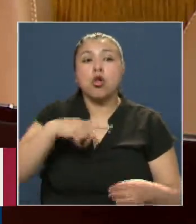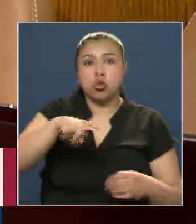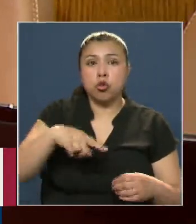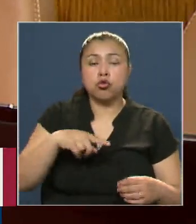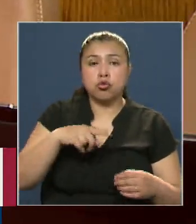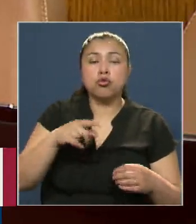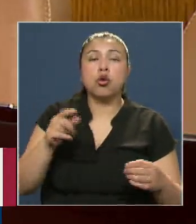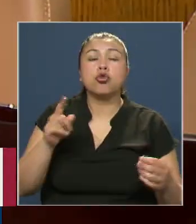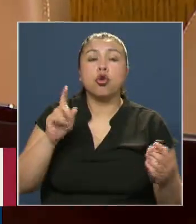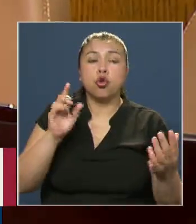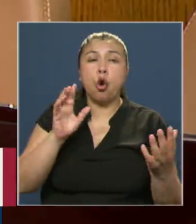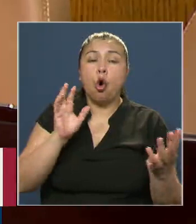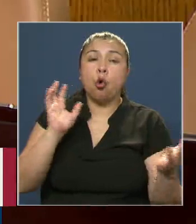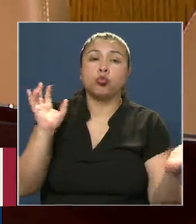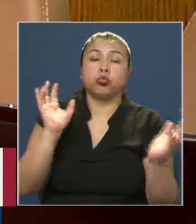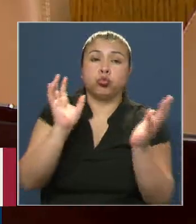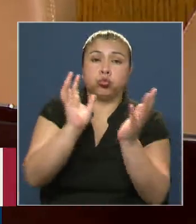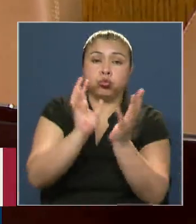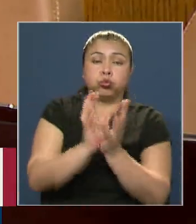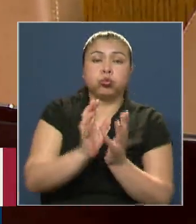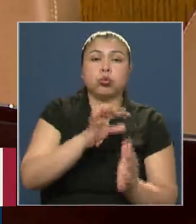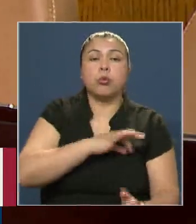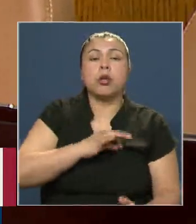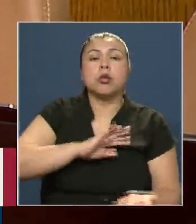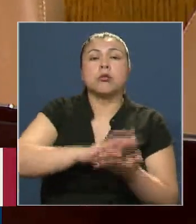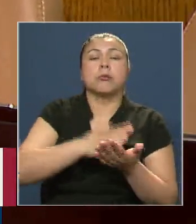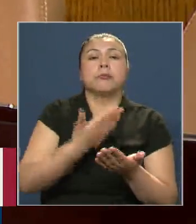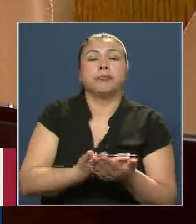Salud. El 31 de julio